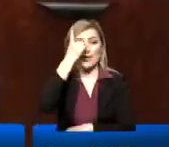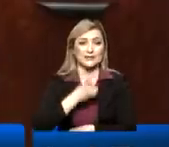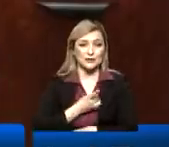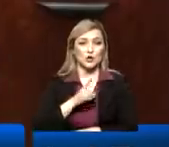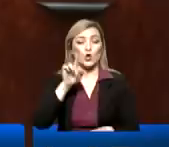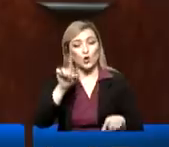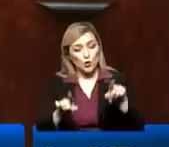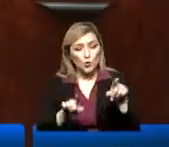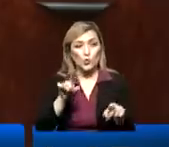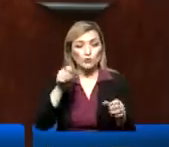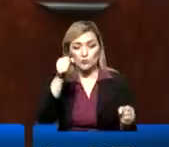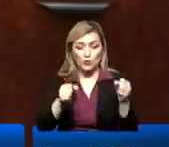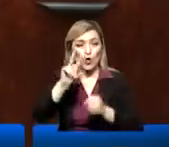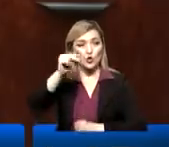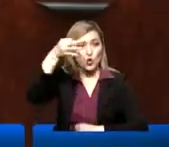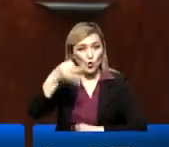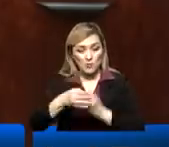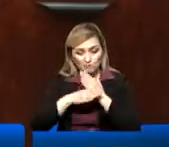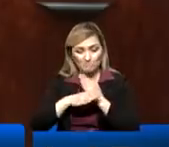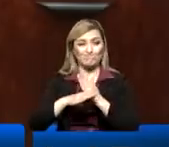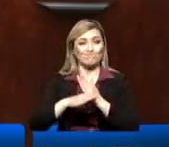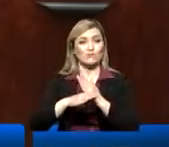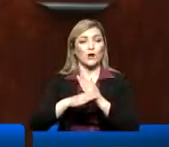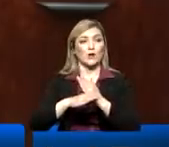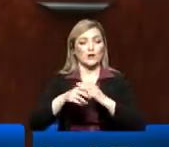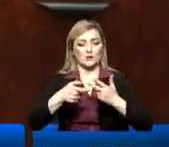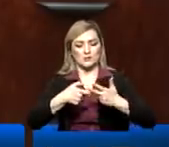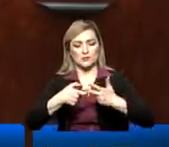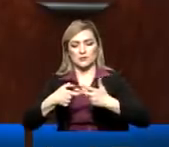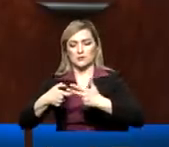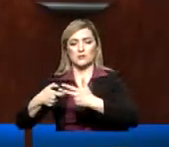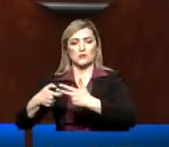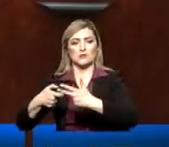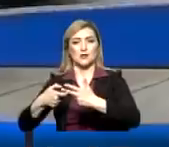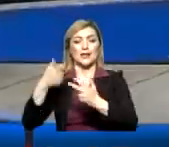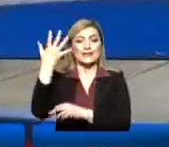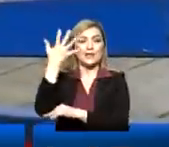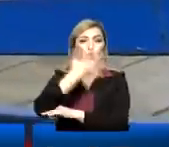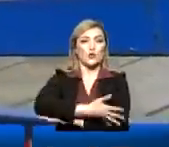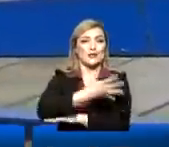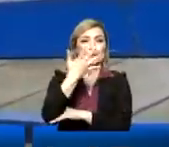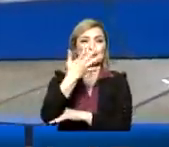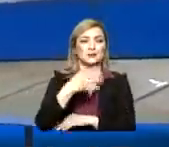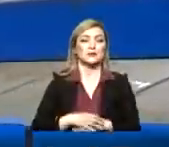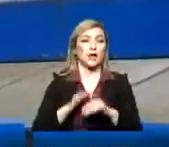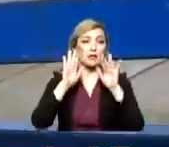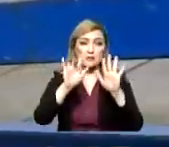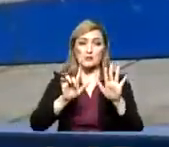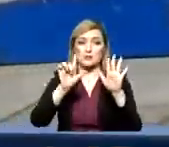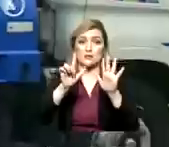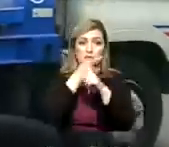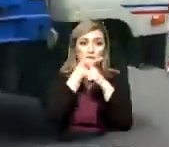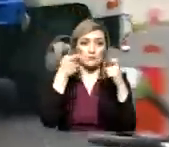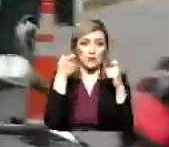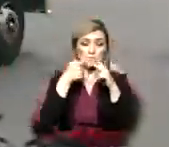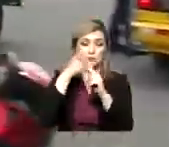aquellos vehículos que incumplan con la medida de restricción vehicular, su retención sea por el lapso de 5 días. Desde el 17 de marzo, que inició